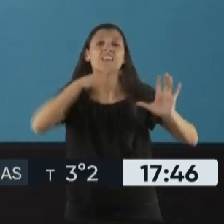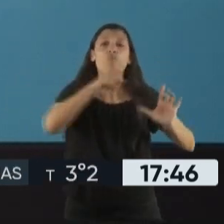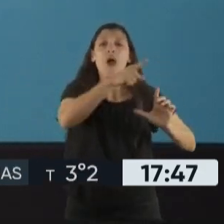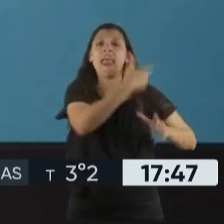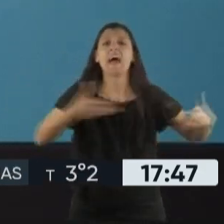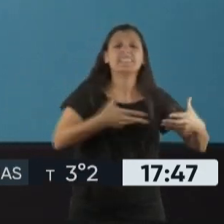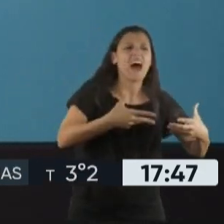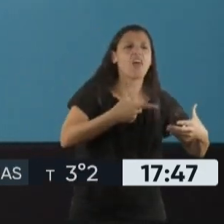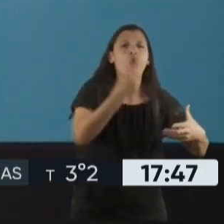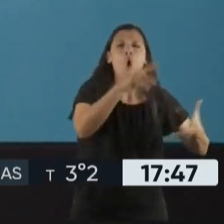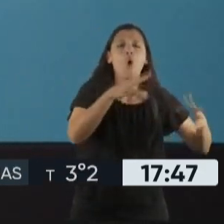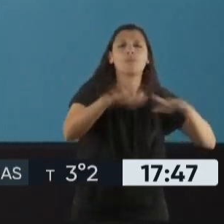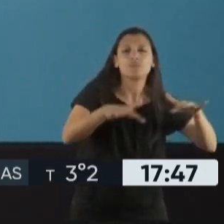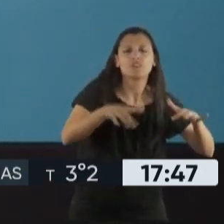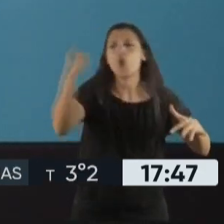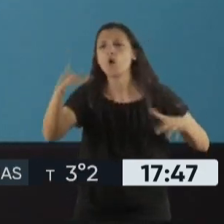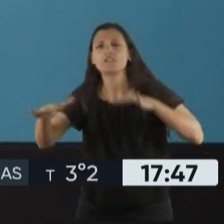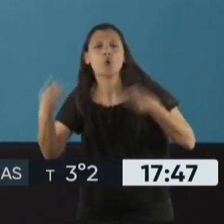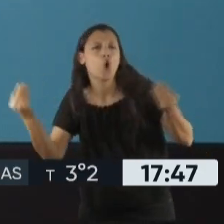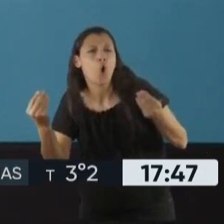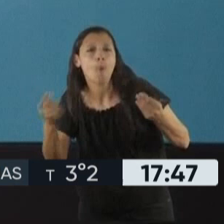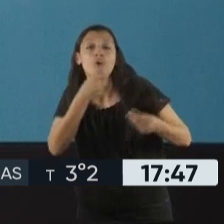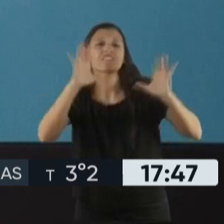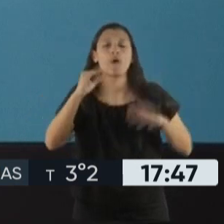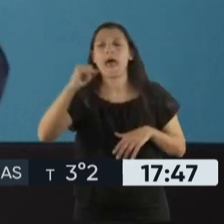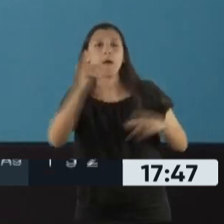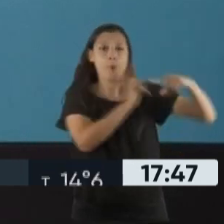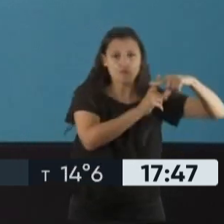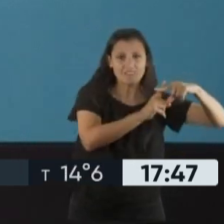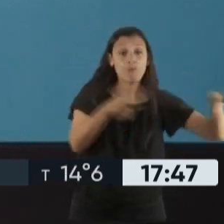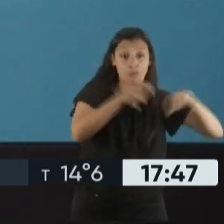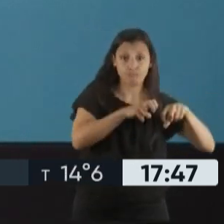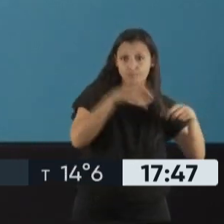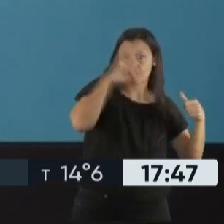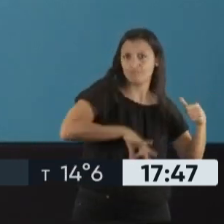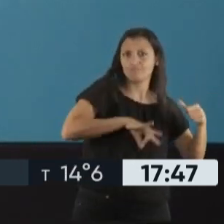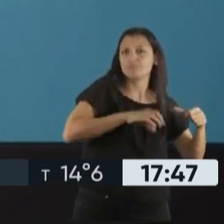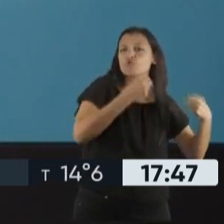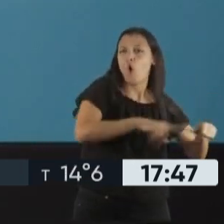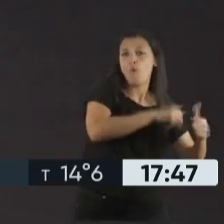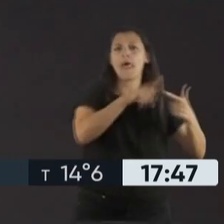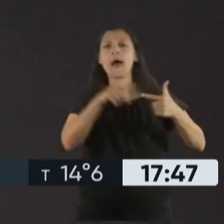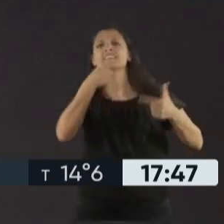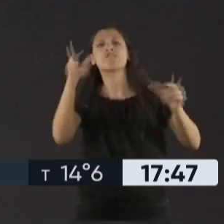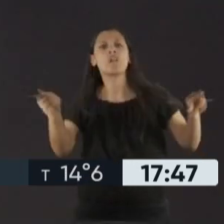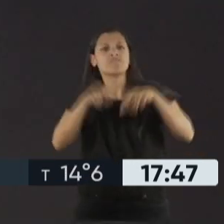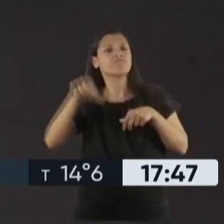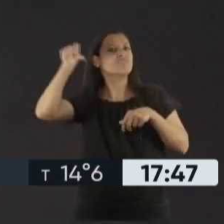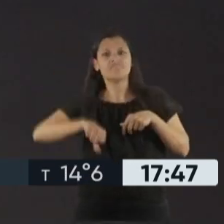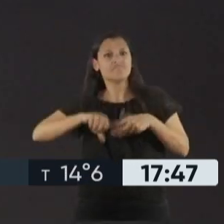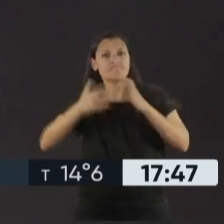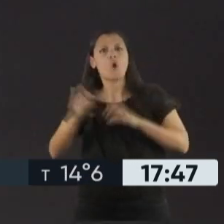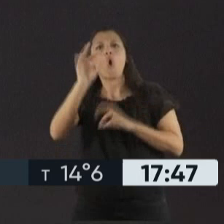qué hace cuando se da una situación negativa desde el punto de vista de las ganancias, desde el punto de vista de la